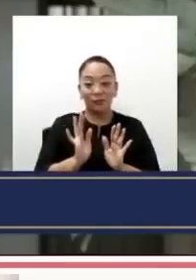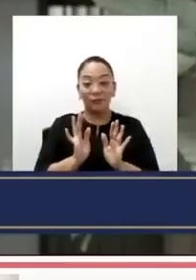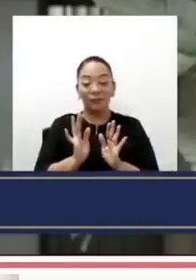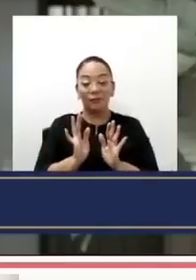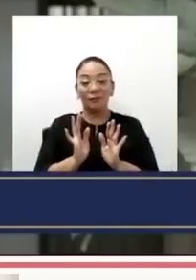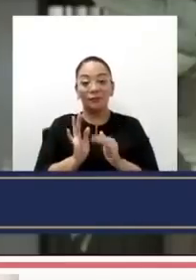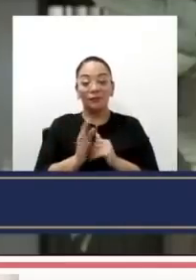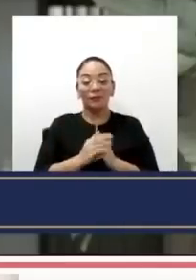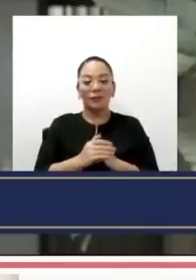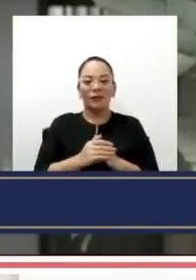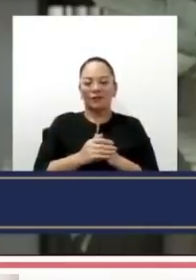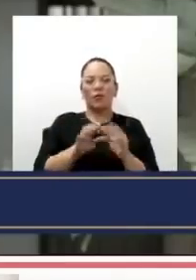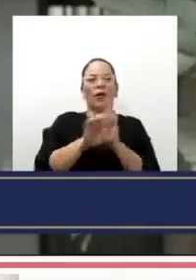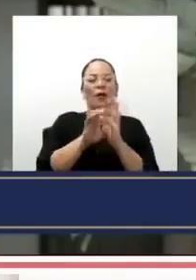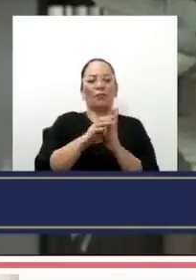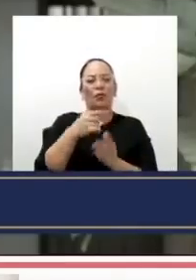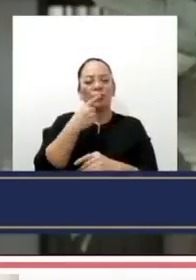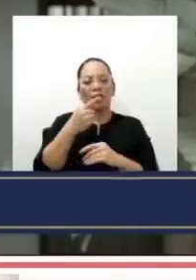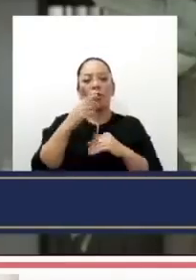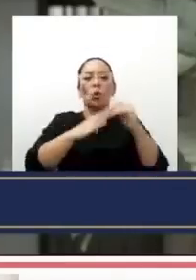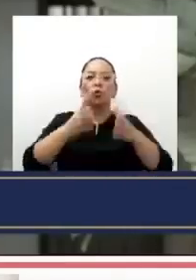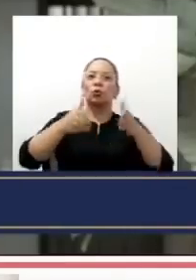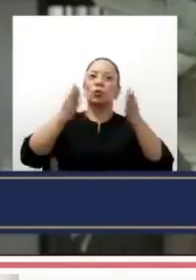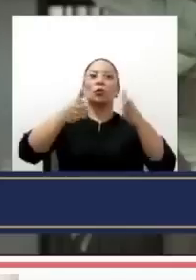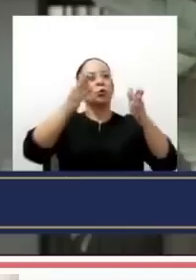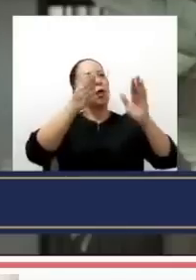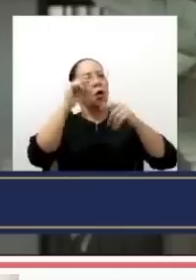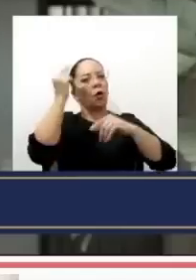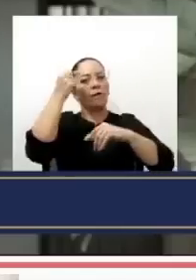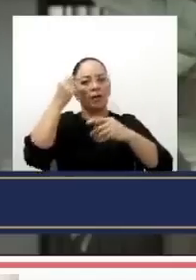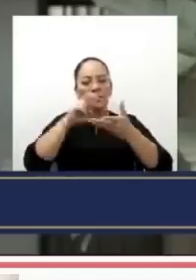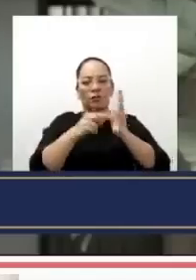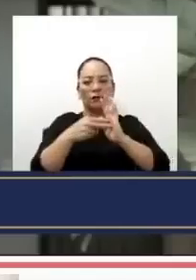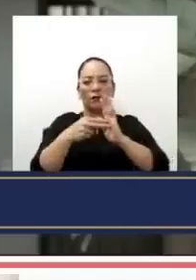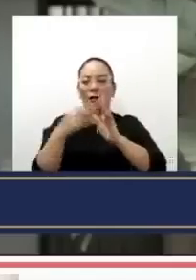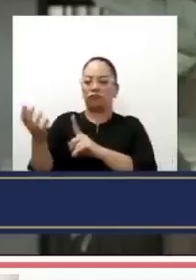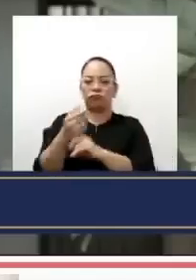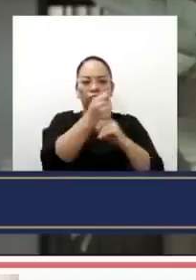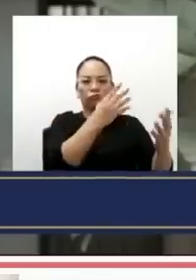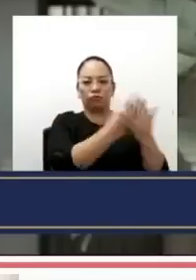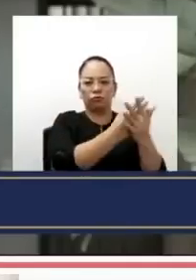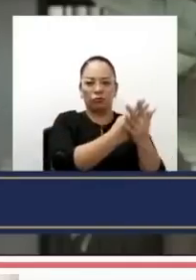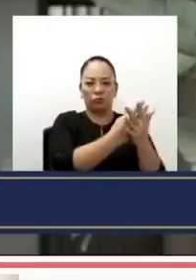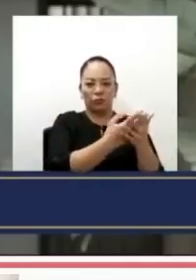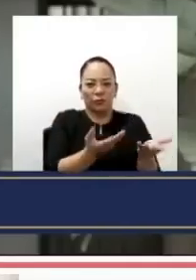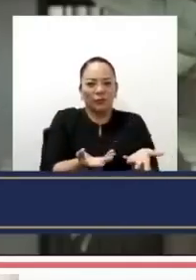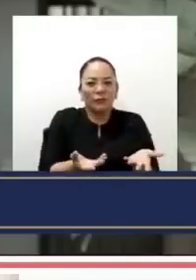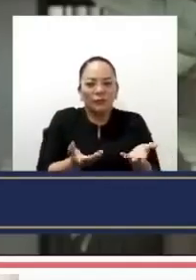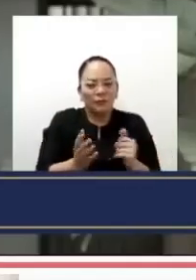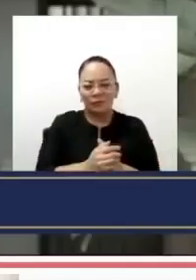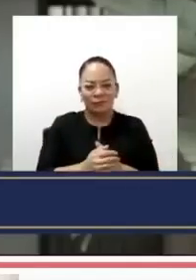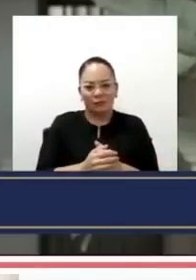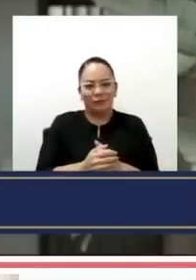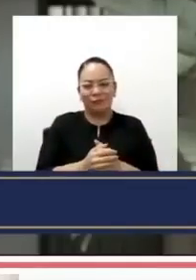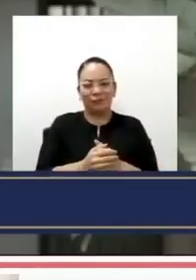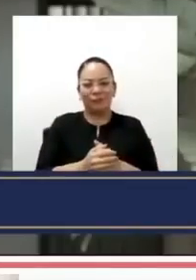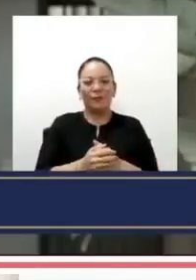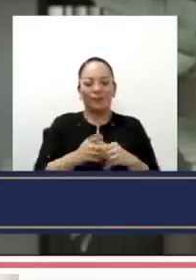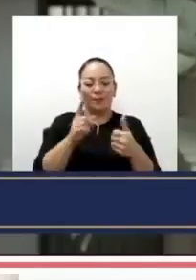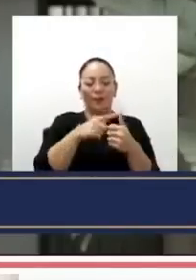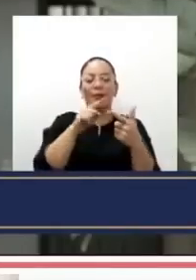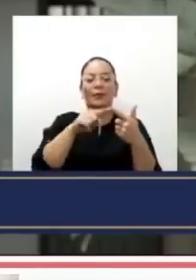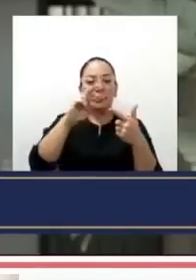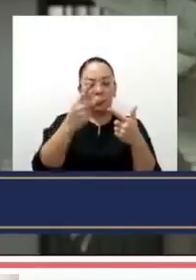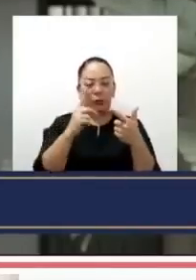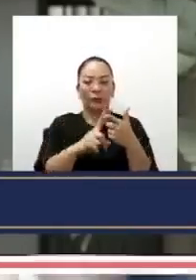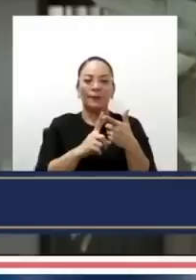Construir ciudad-gobierno, para la chirola o a la reja, como hubiera dicho Tres Patines. Número 2.